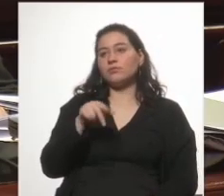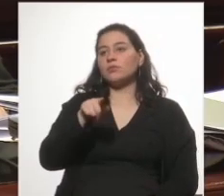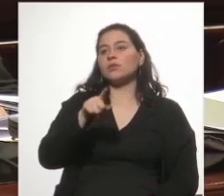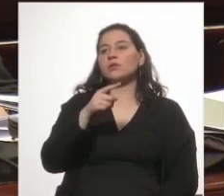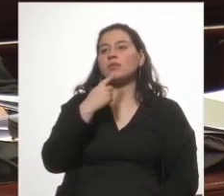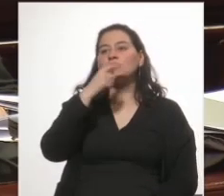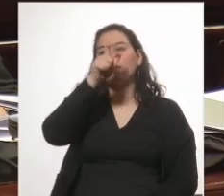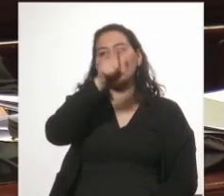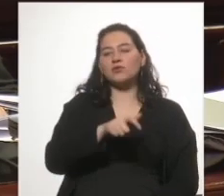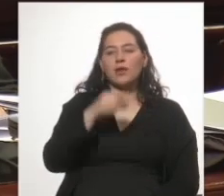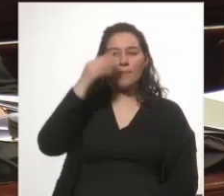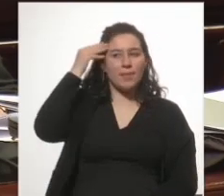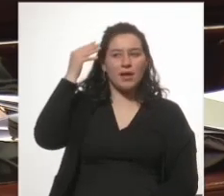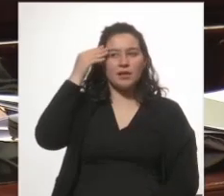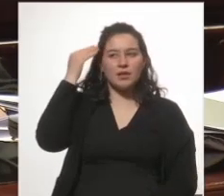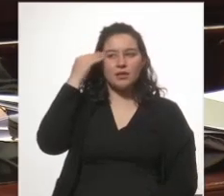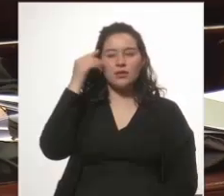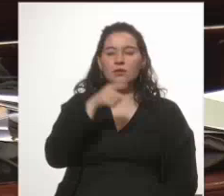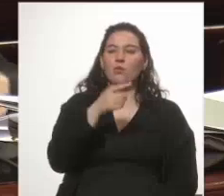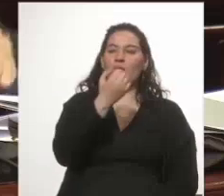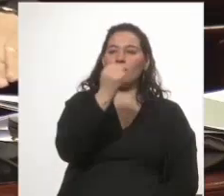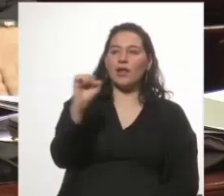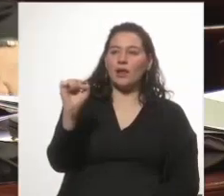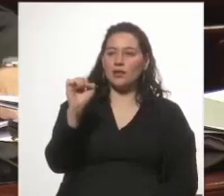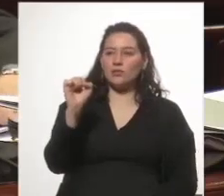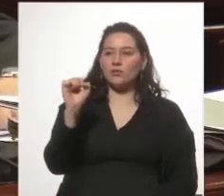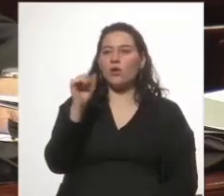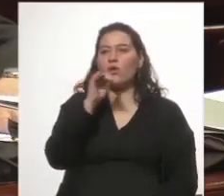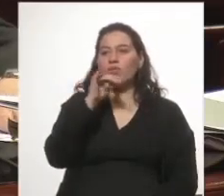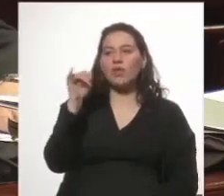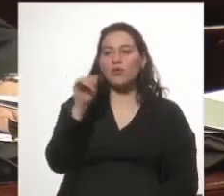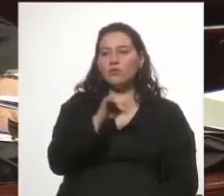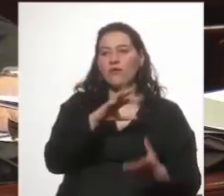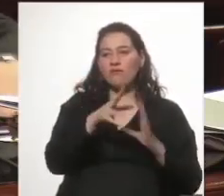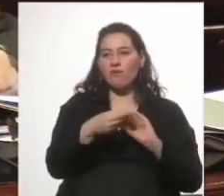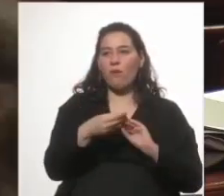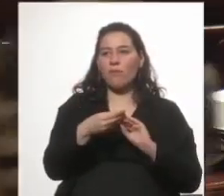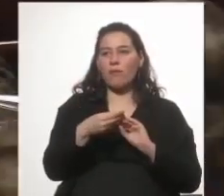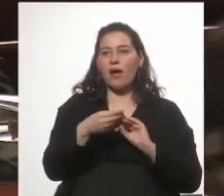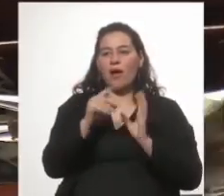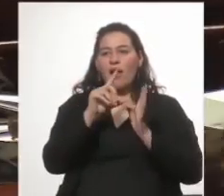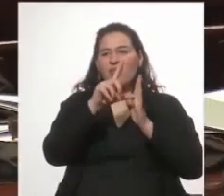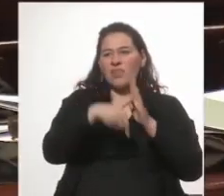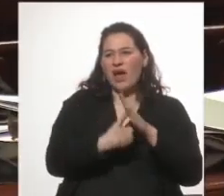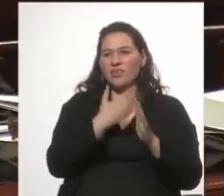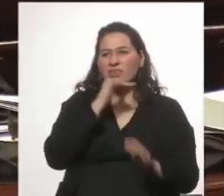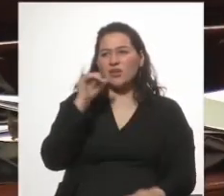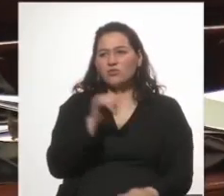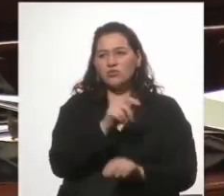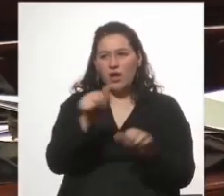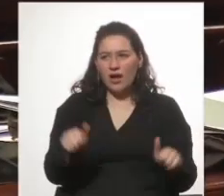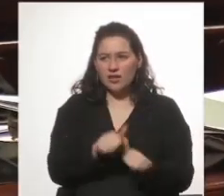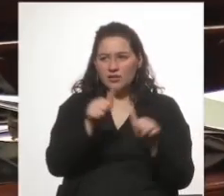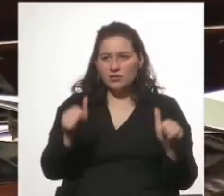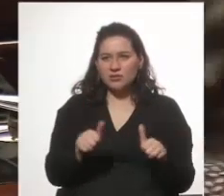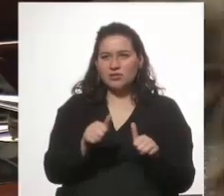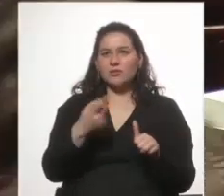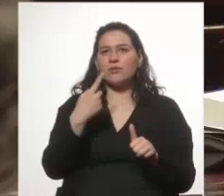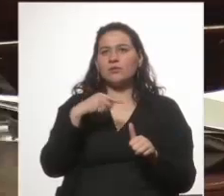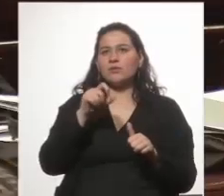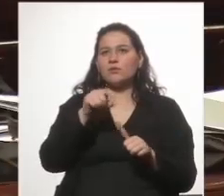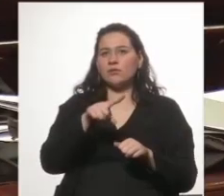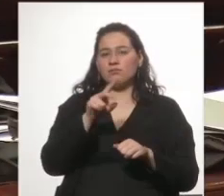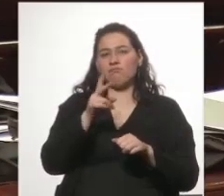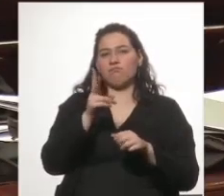al senador Manini Ríos del delito de omisión de denunciar en la modalidad de retardo en formular la denuncia. El bien jurídico protegido por esta